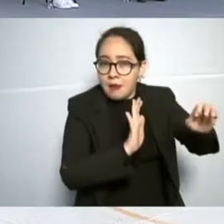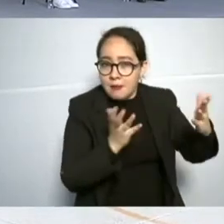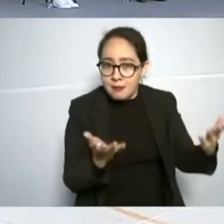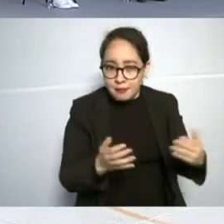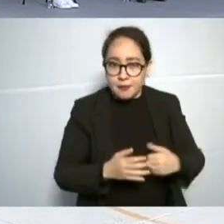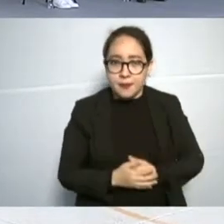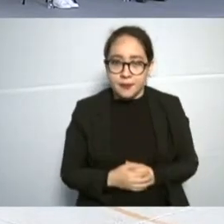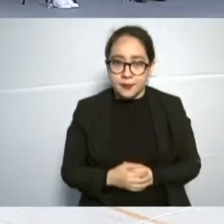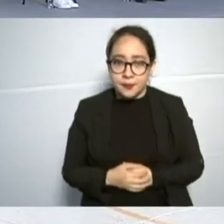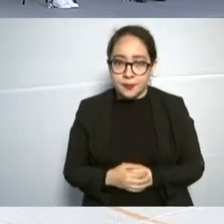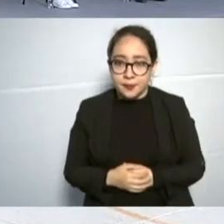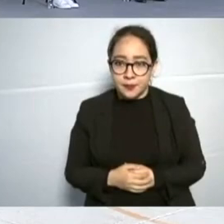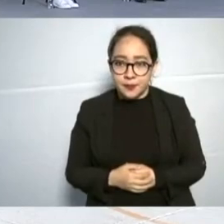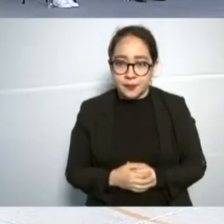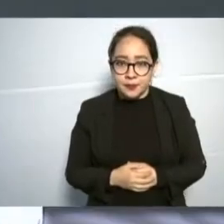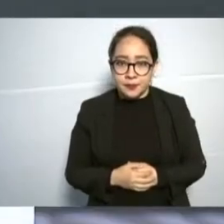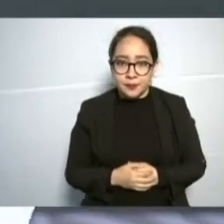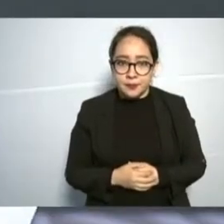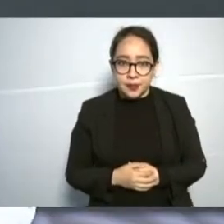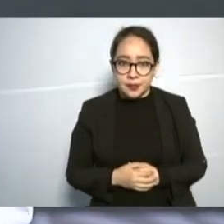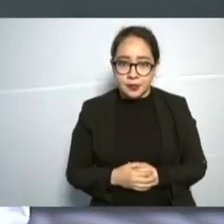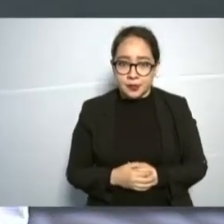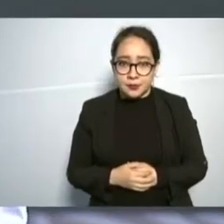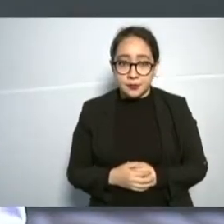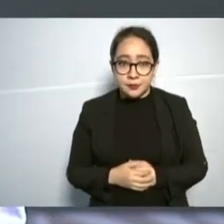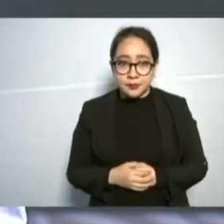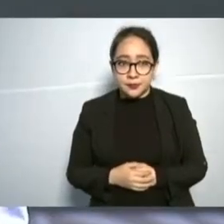y si además